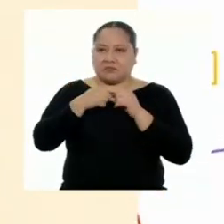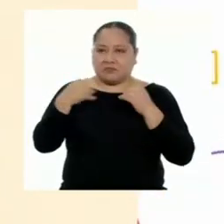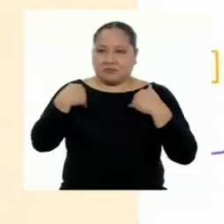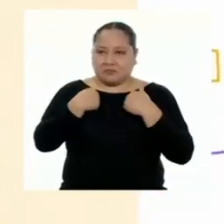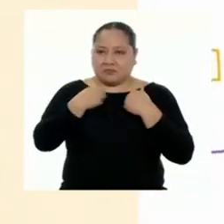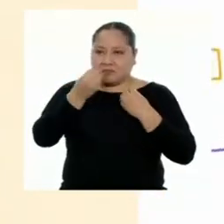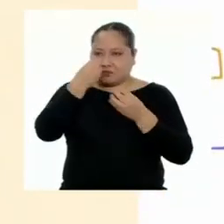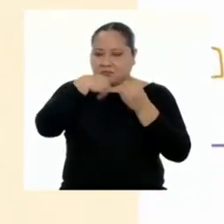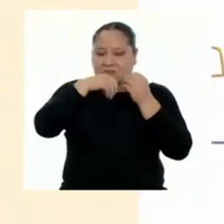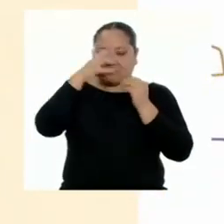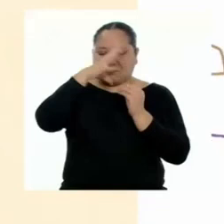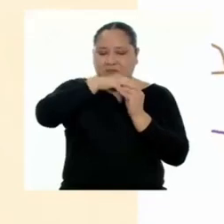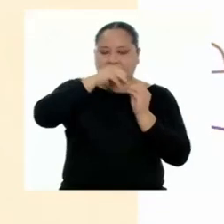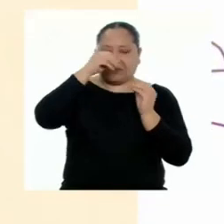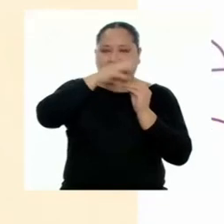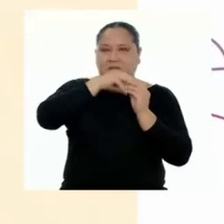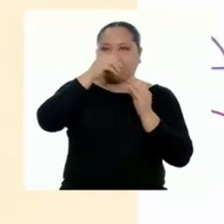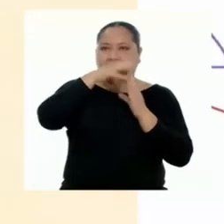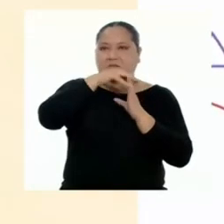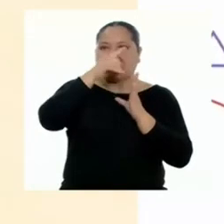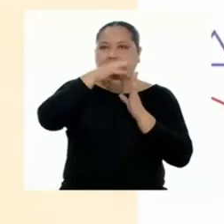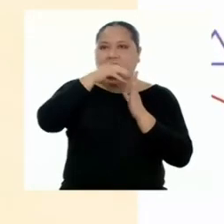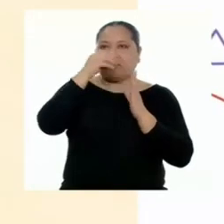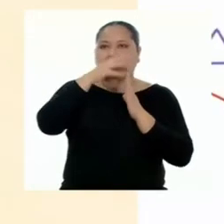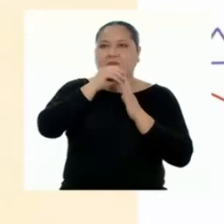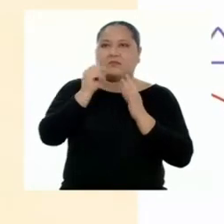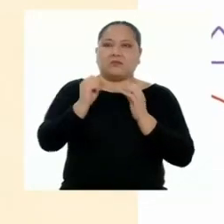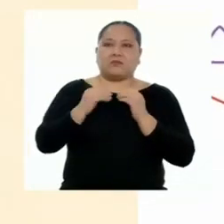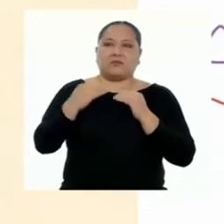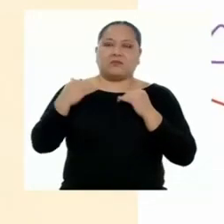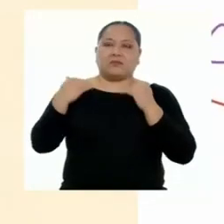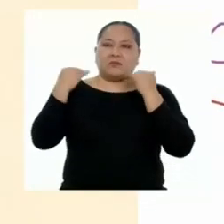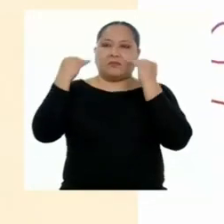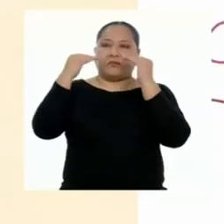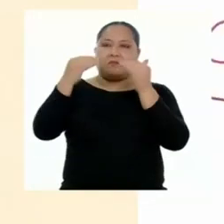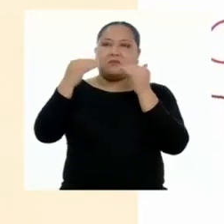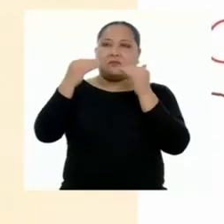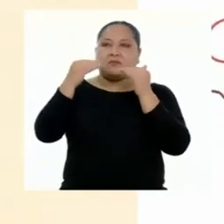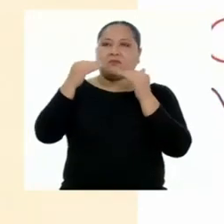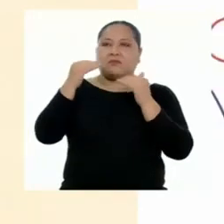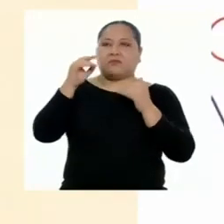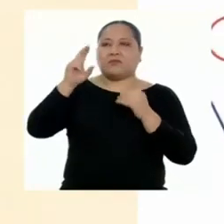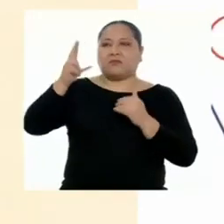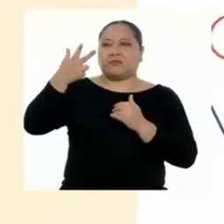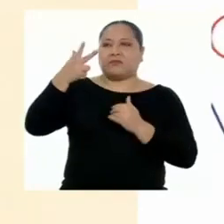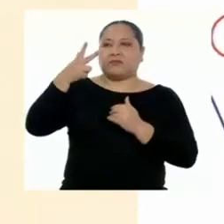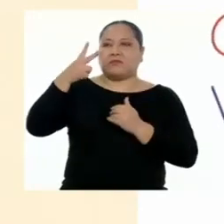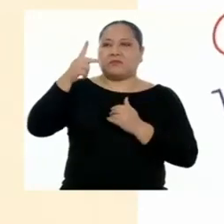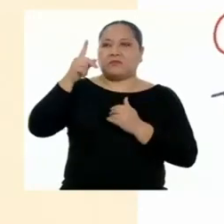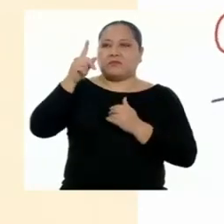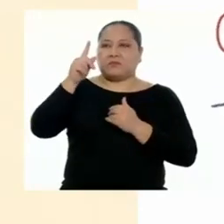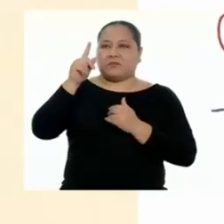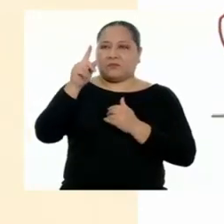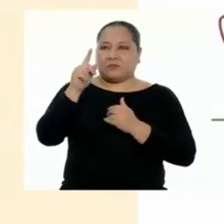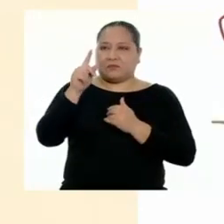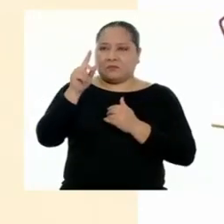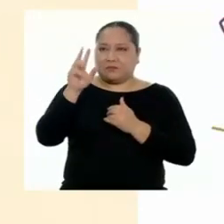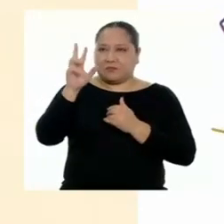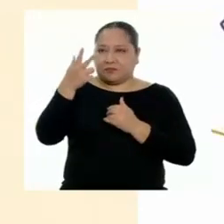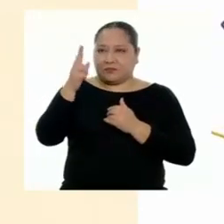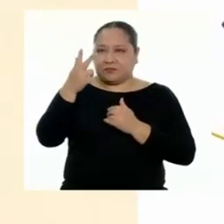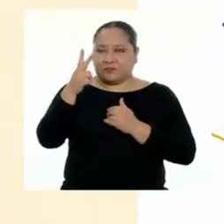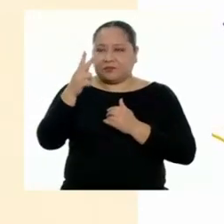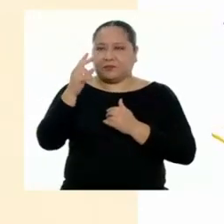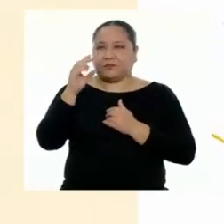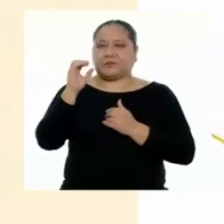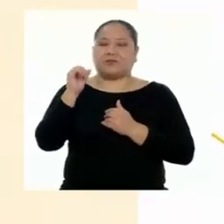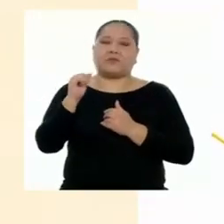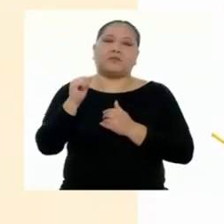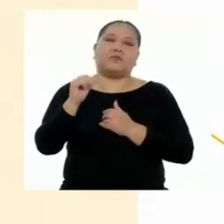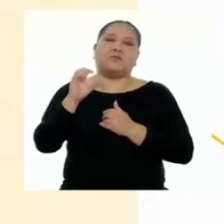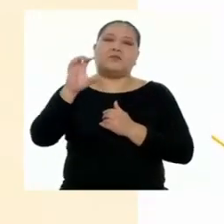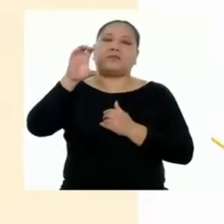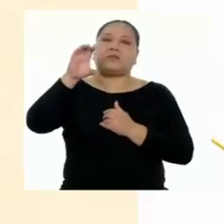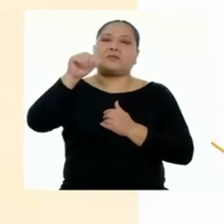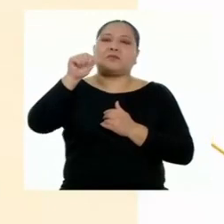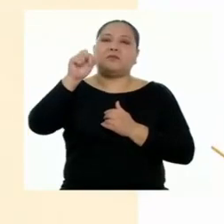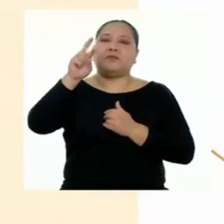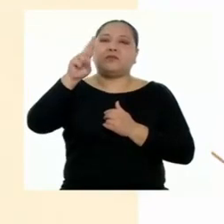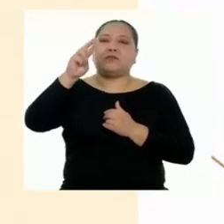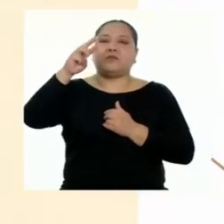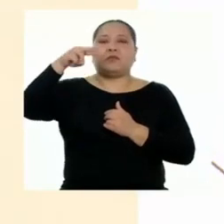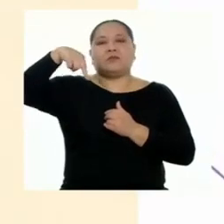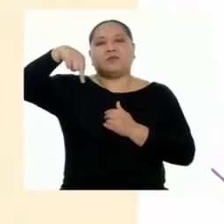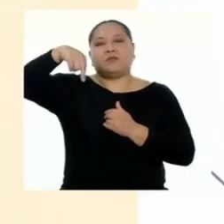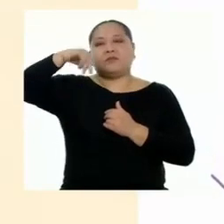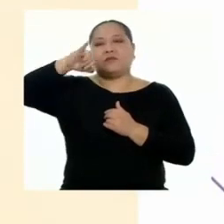se encuentran los que comen carne, llamados también carnívoros. Algunos de estos son el águila, el lobo,